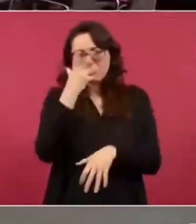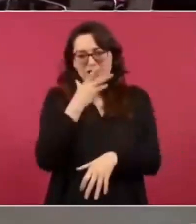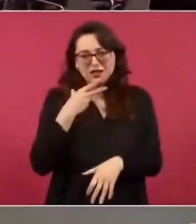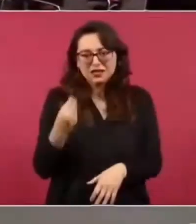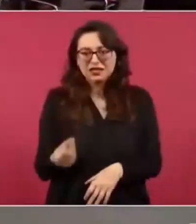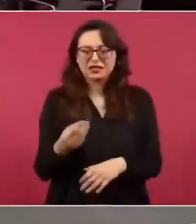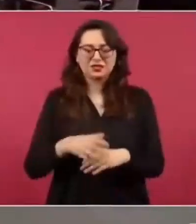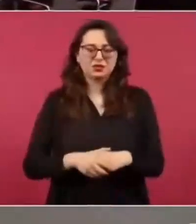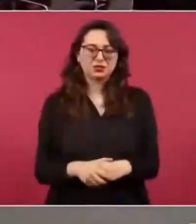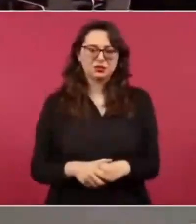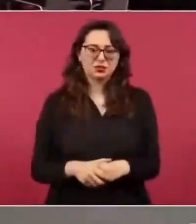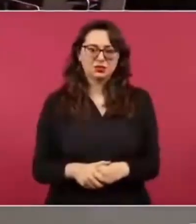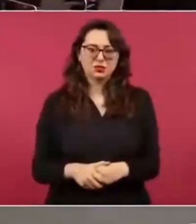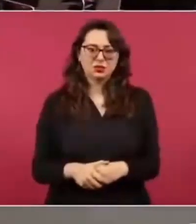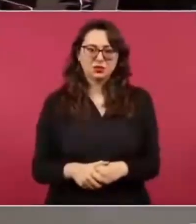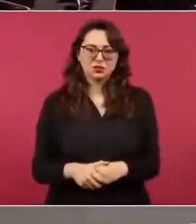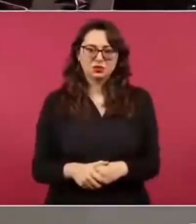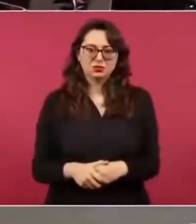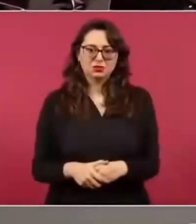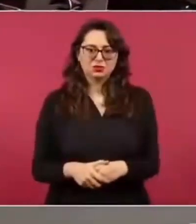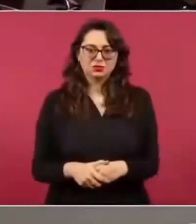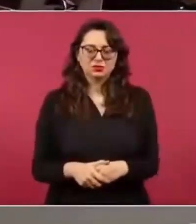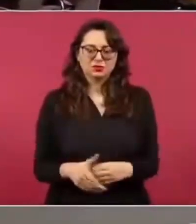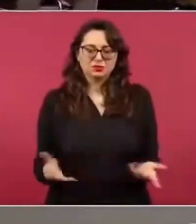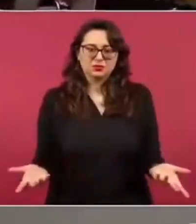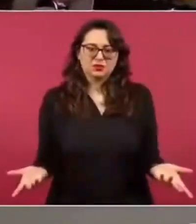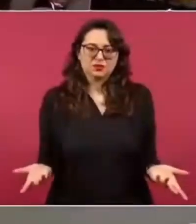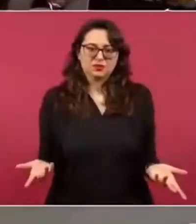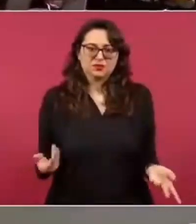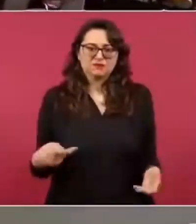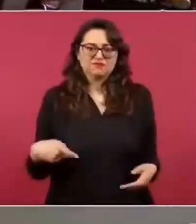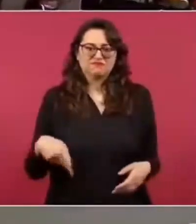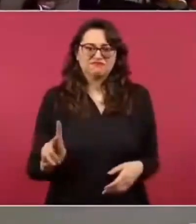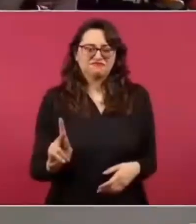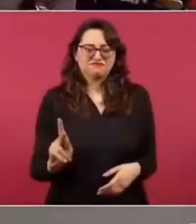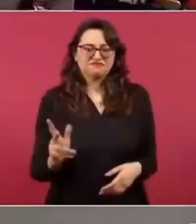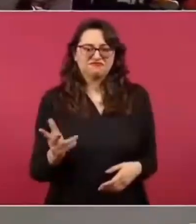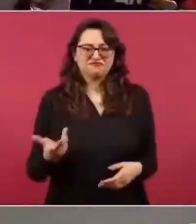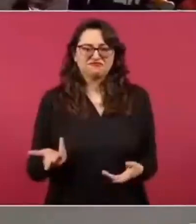Da para tanto. Pero como ya